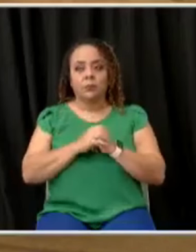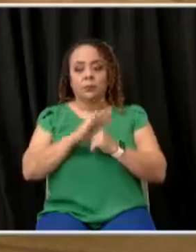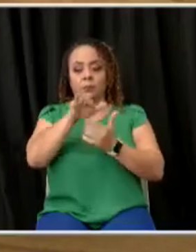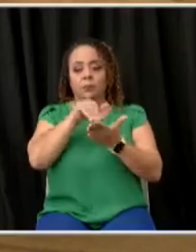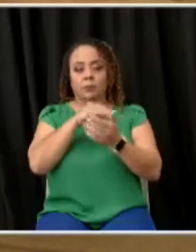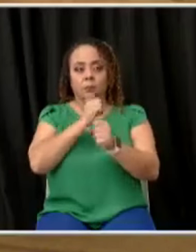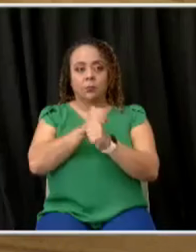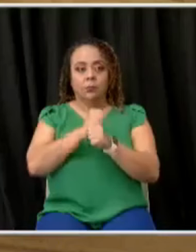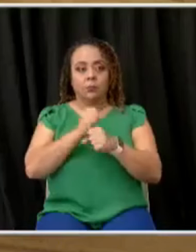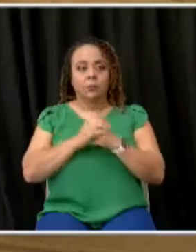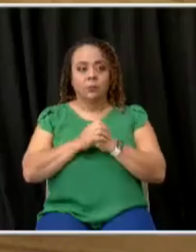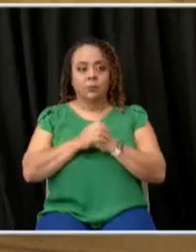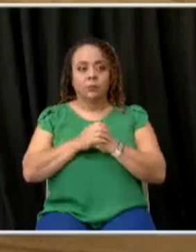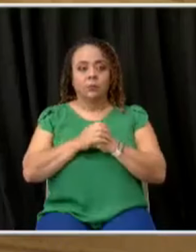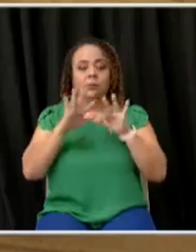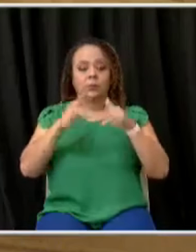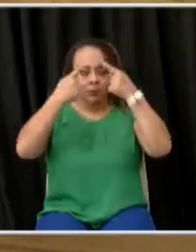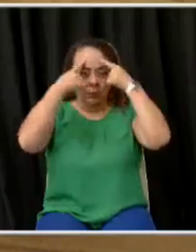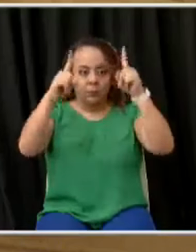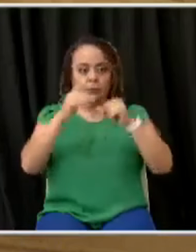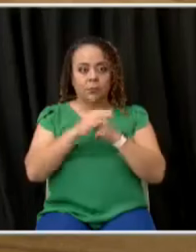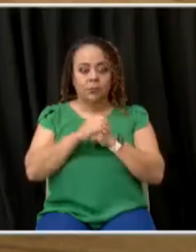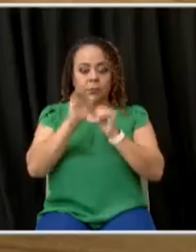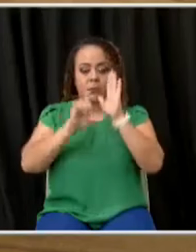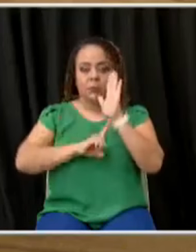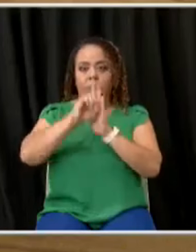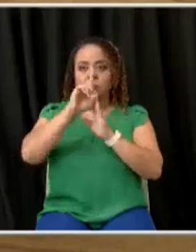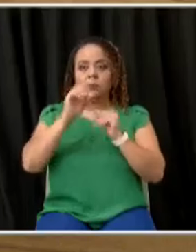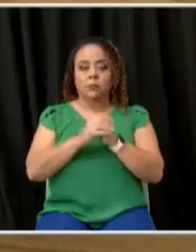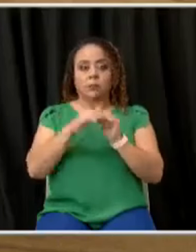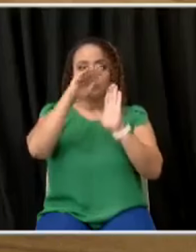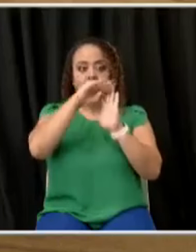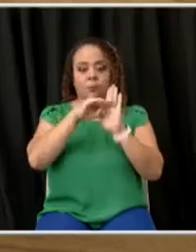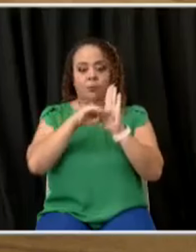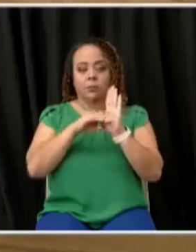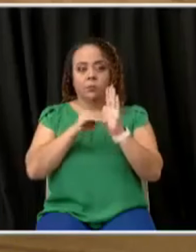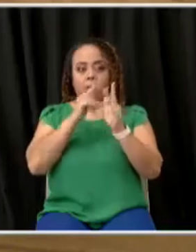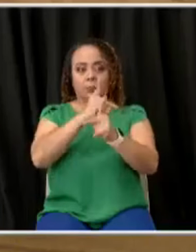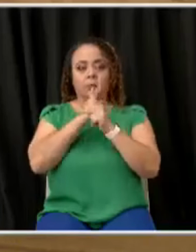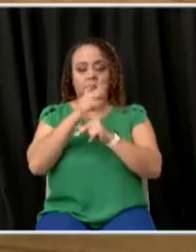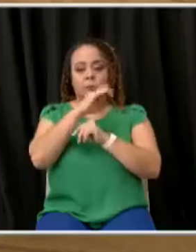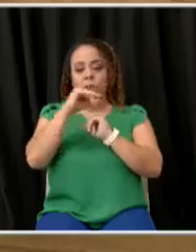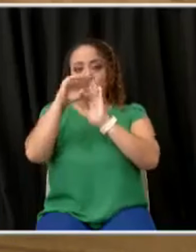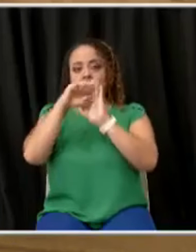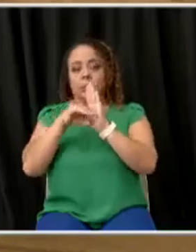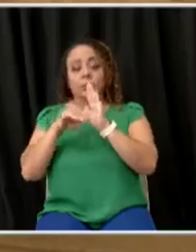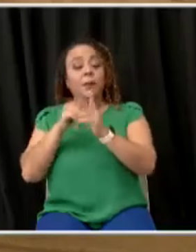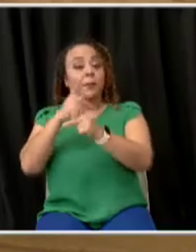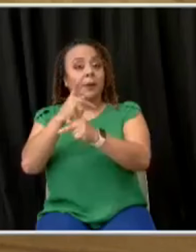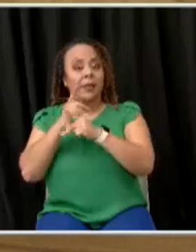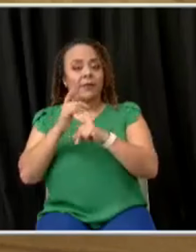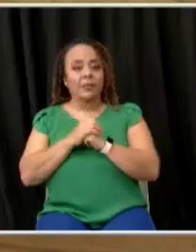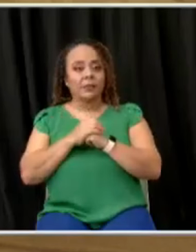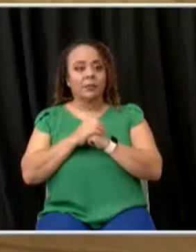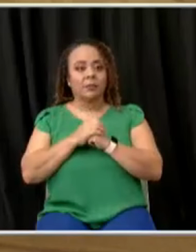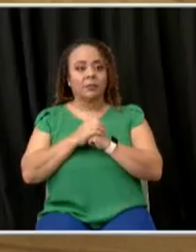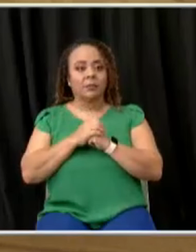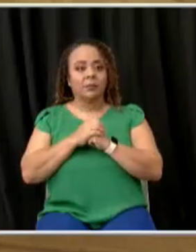seguros y saludables. ¿Cómo lo logramos? Desarrollando medidas de protección y medidas preventivas para